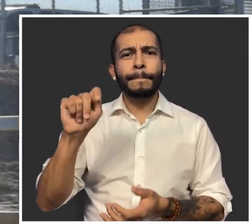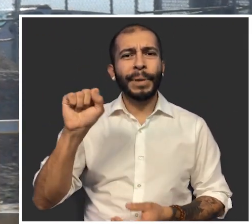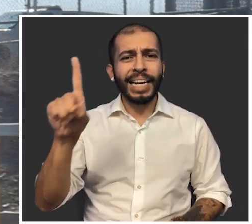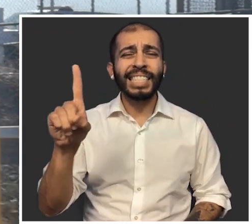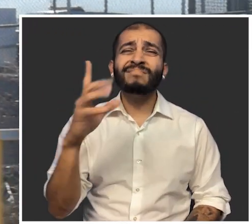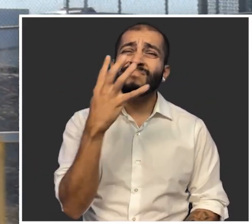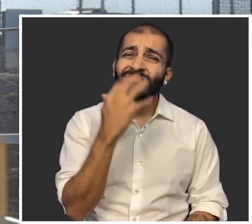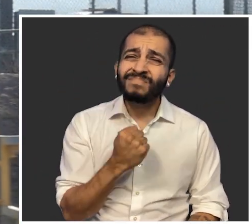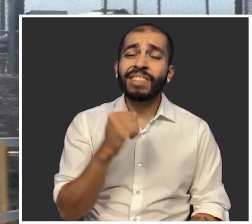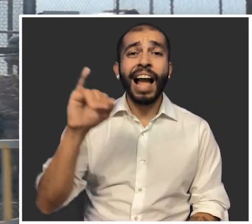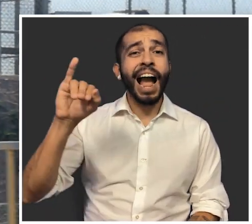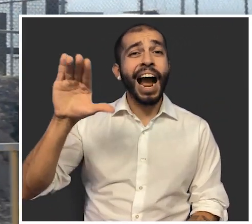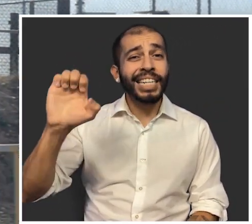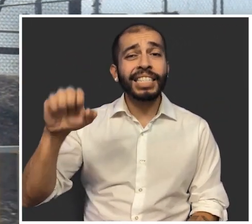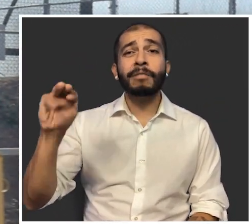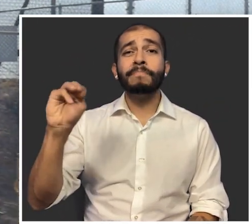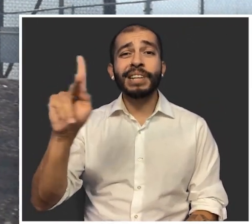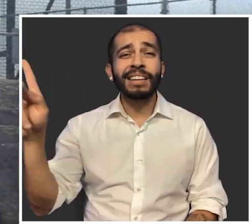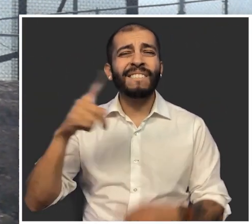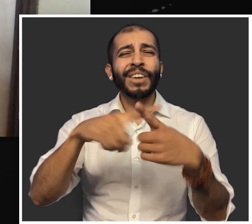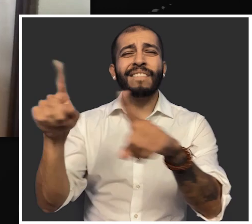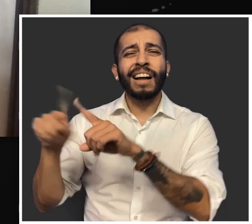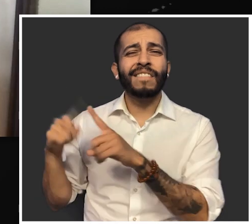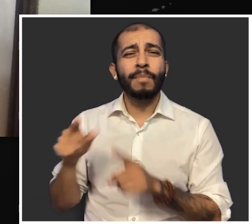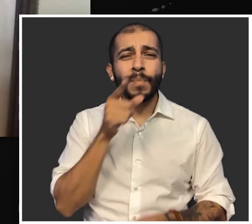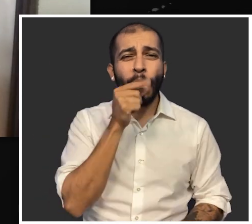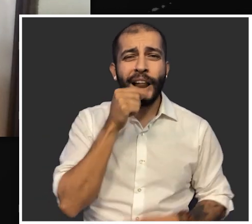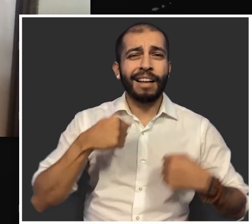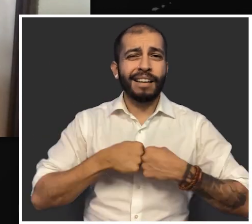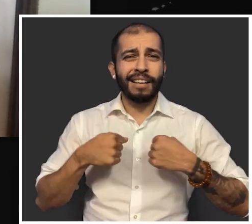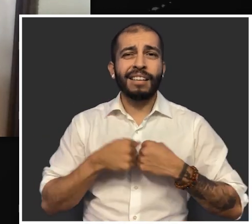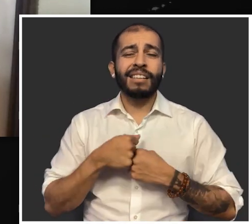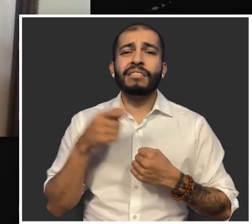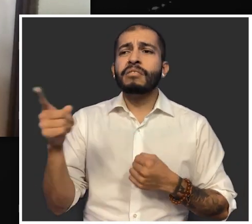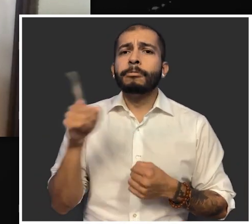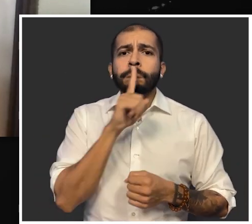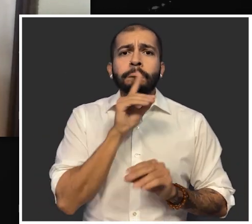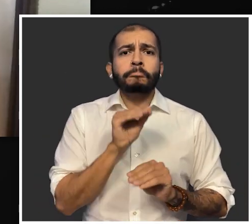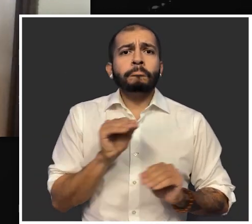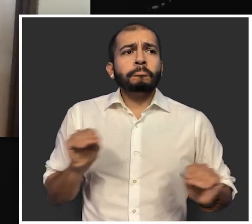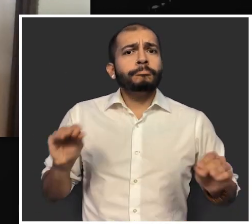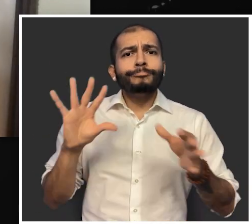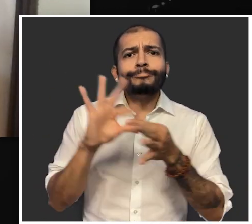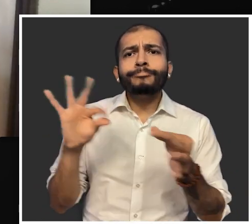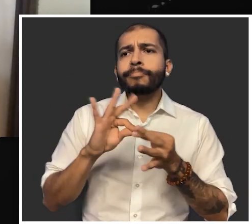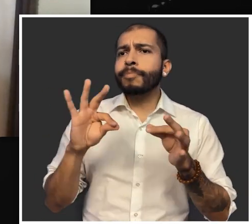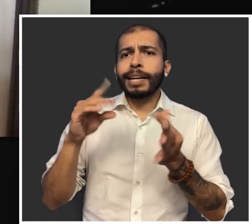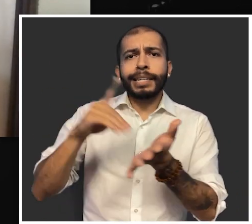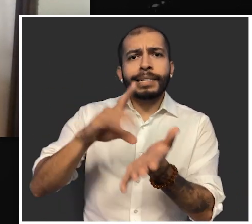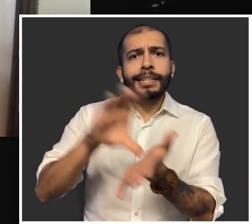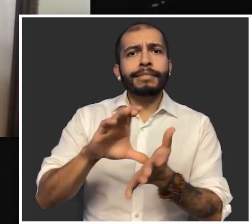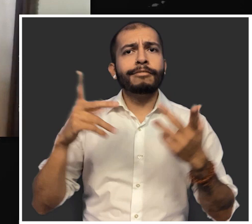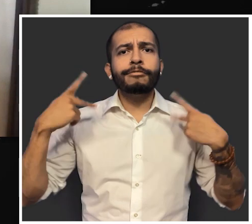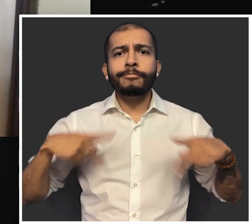estrés postraumático. Desgraciadamente, el Servicio de Inmigración y Control de Aduanas y Policía Militar, así como mucha